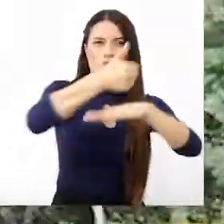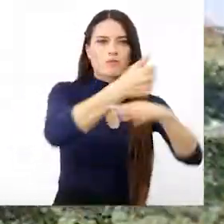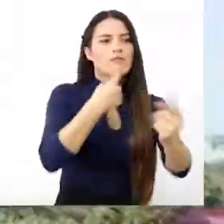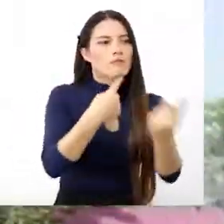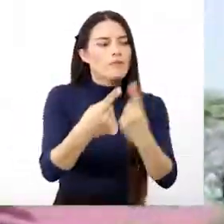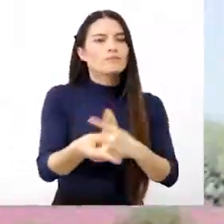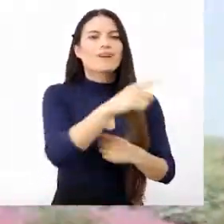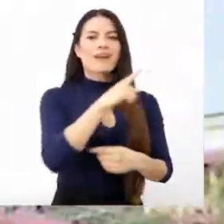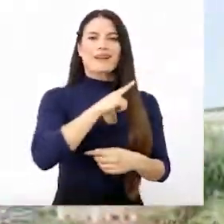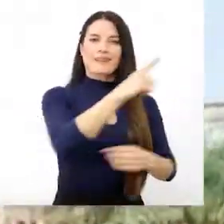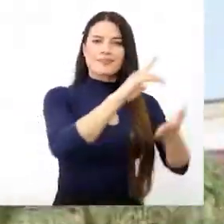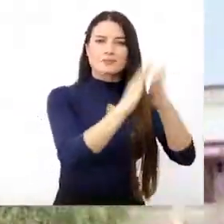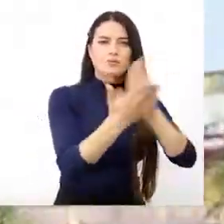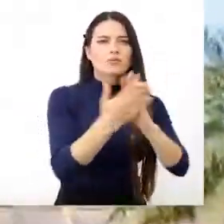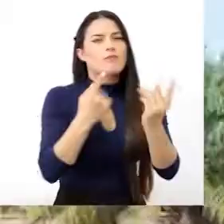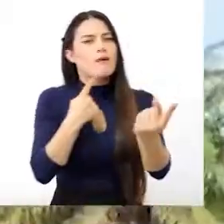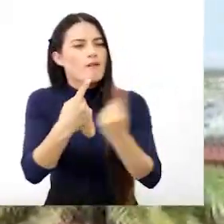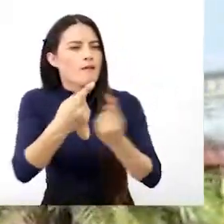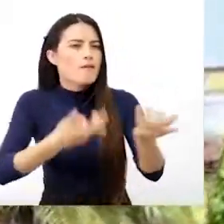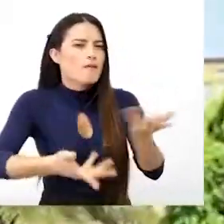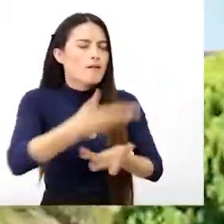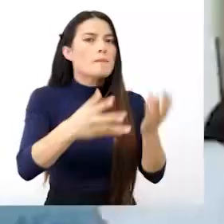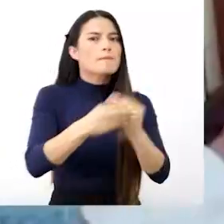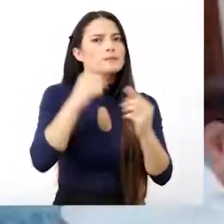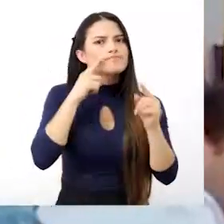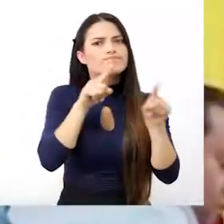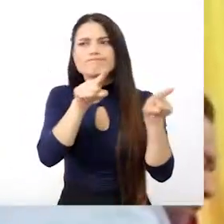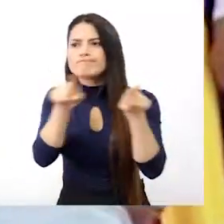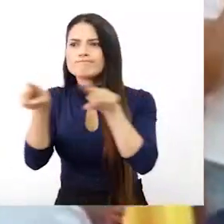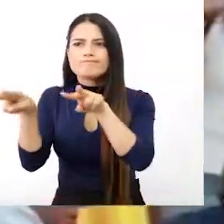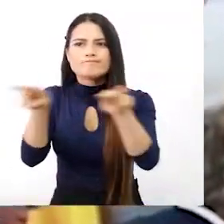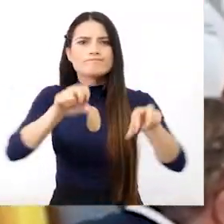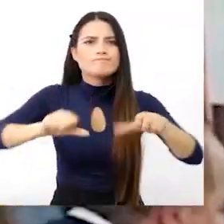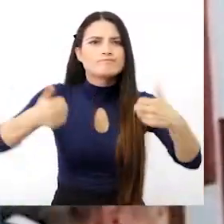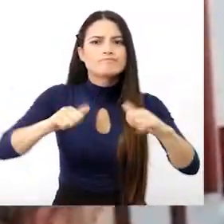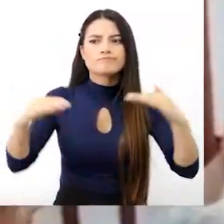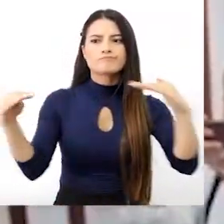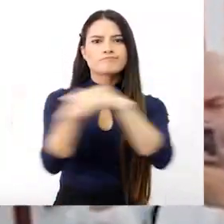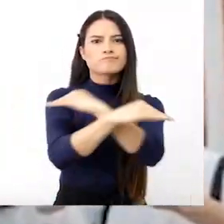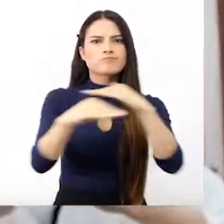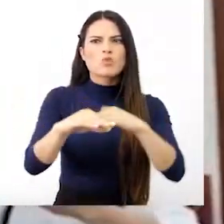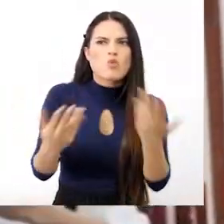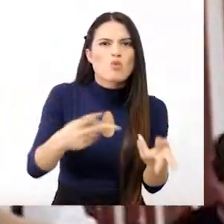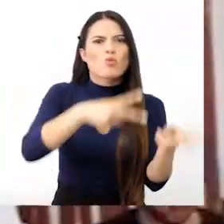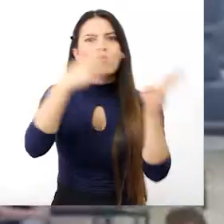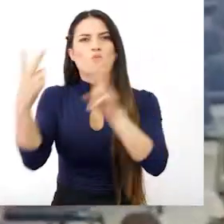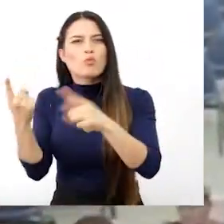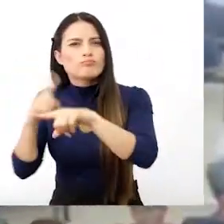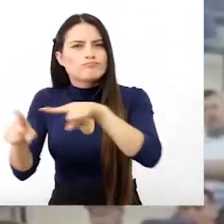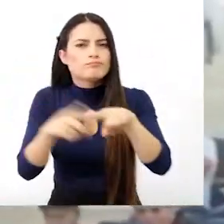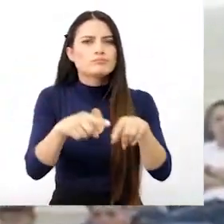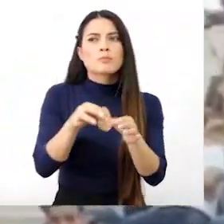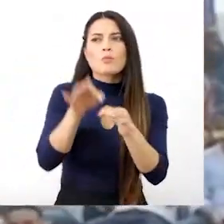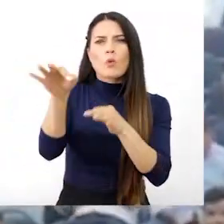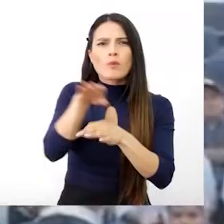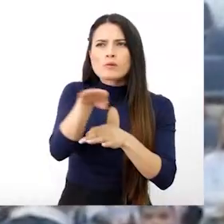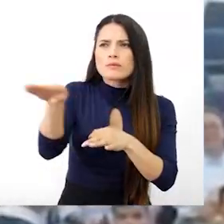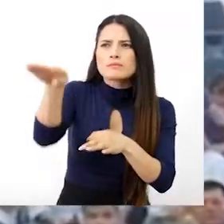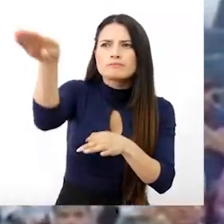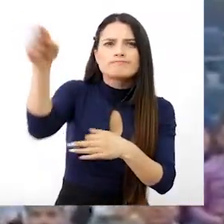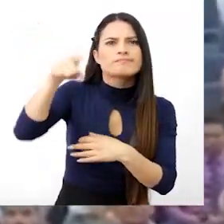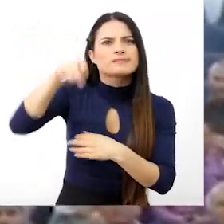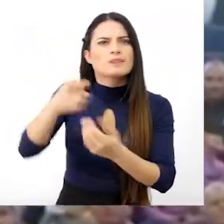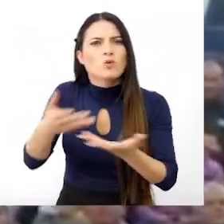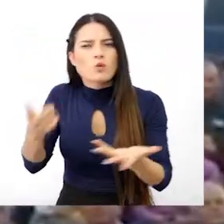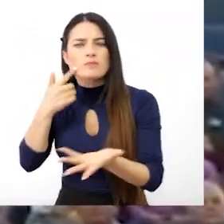autoridades locales y líderes de la comunidad. También revisó el estado de la infraestructura vial y las necesidades de estas poblaciones